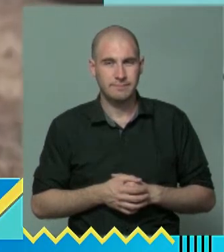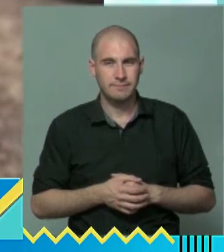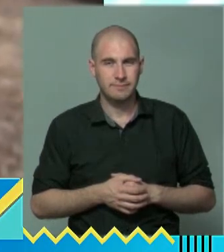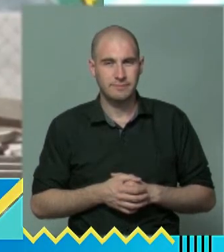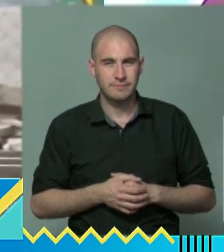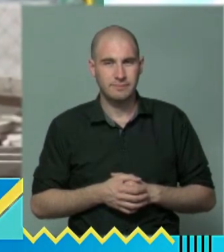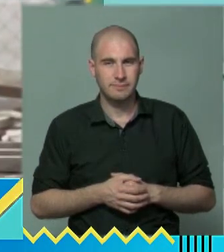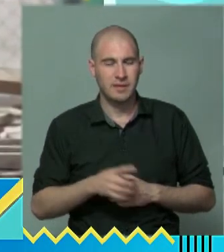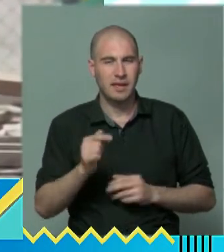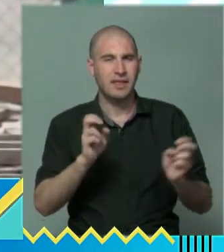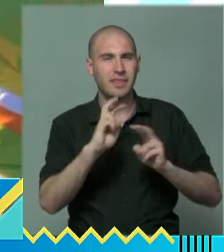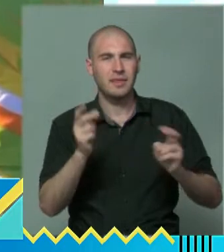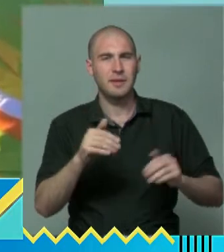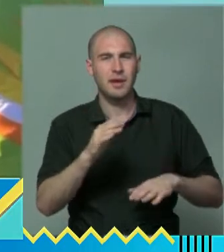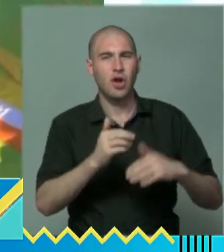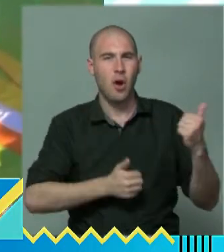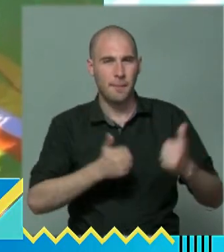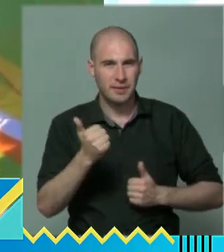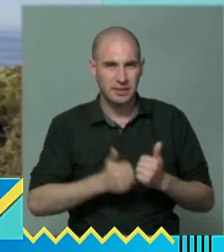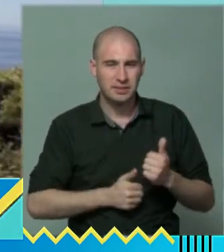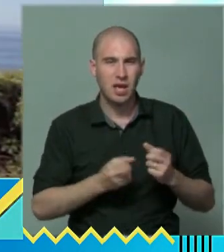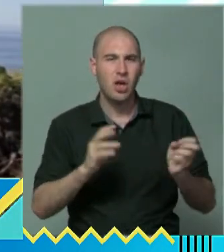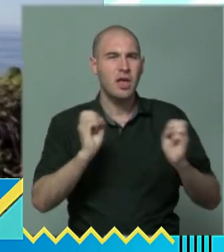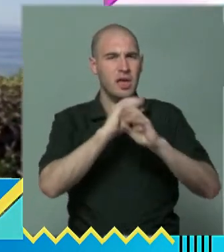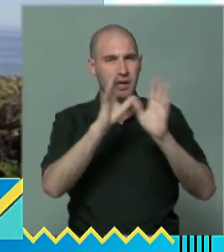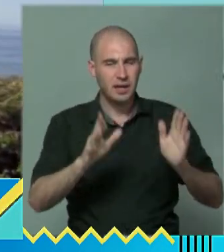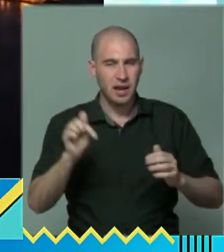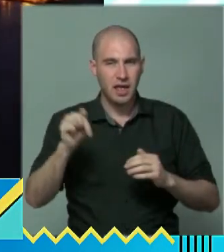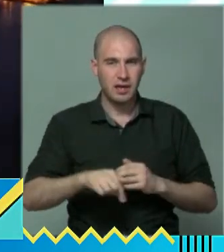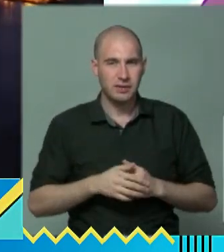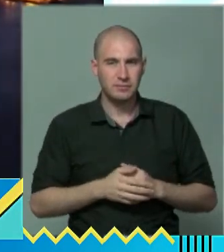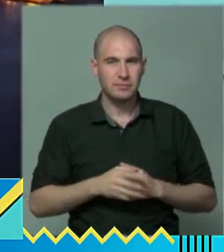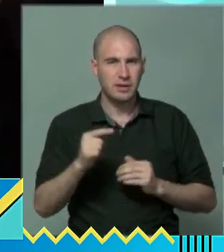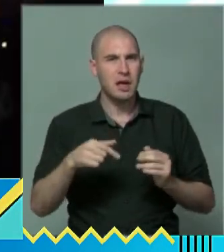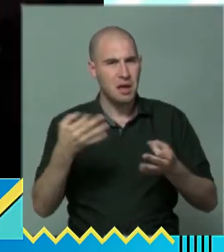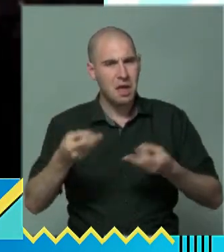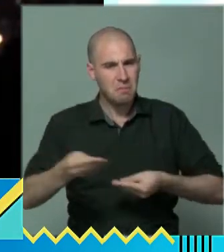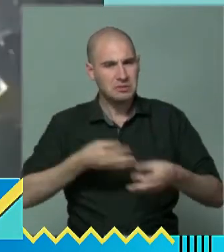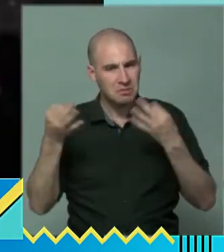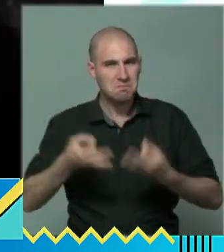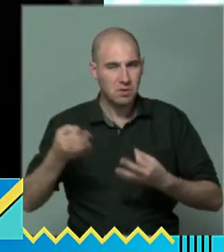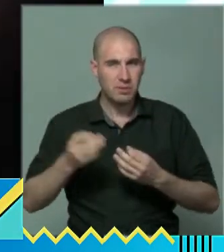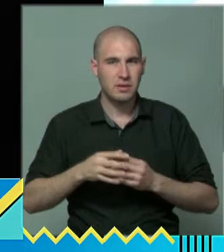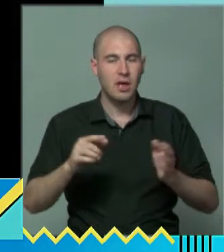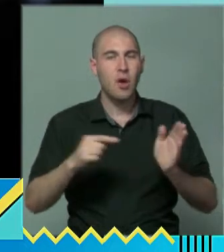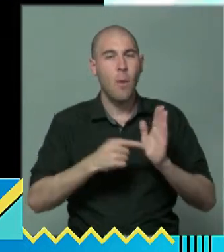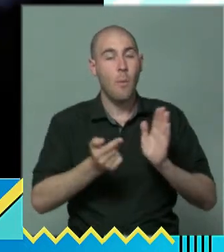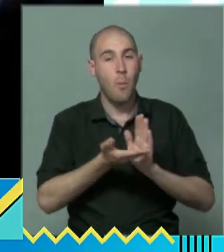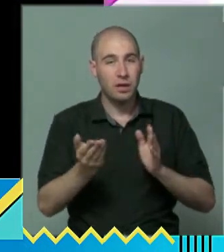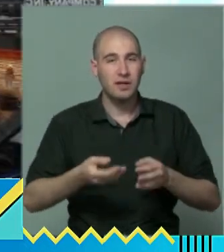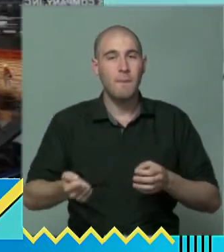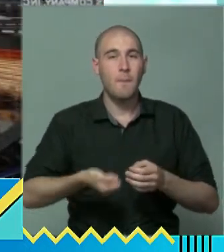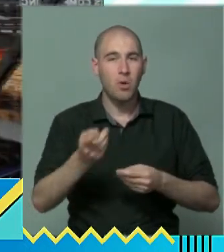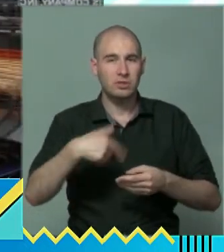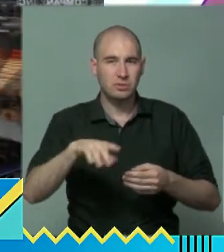por una cuestión de competencia, por una cuestión de transparencia. Está bien visto que las empresas publiquen en las webs que tienen programas